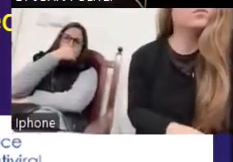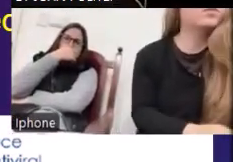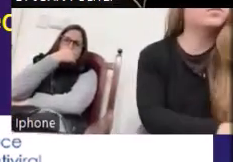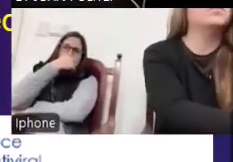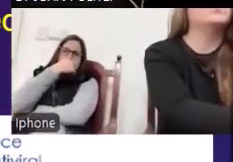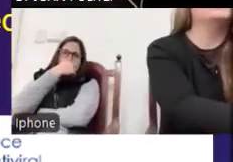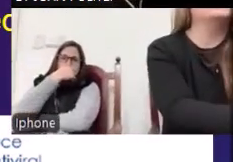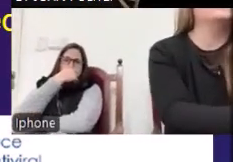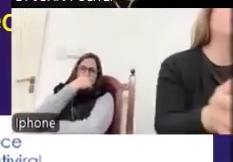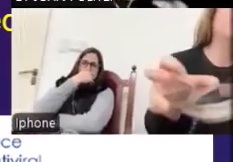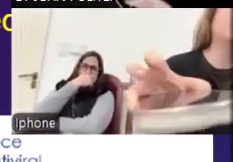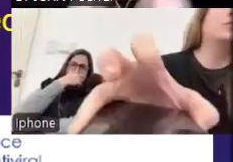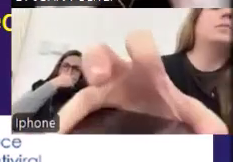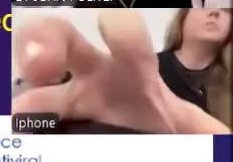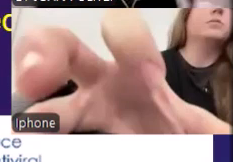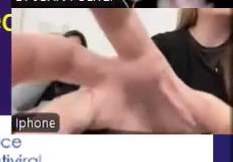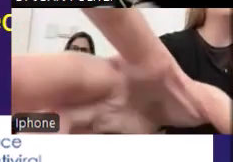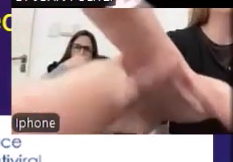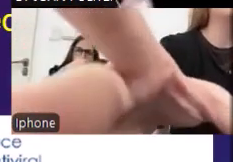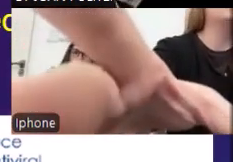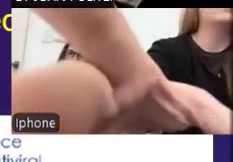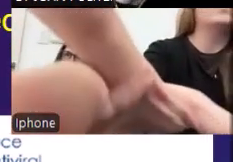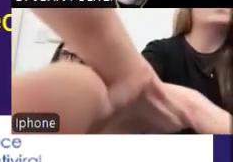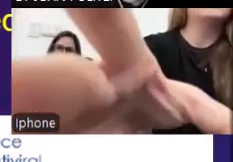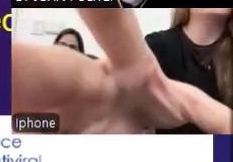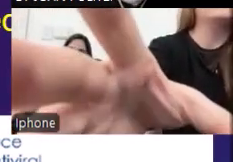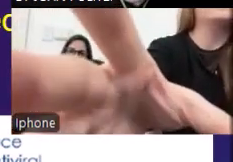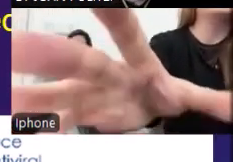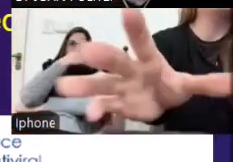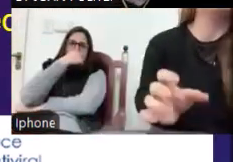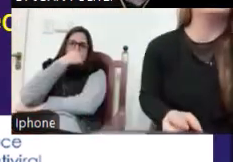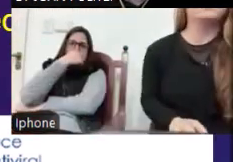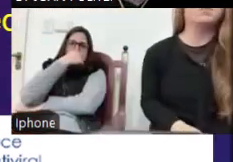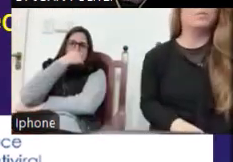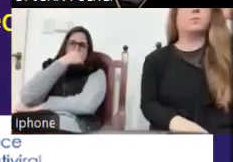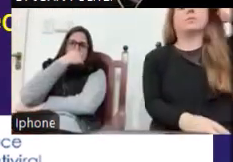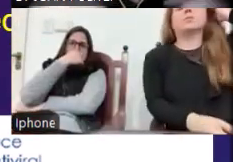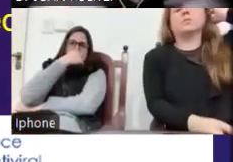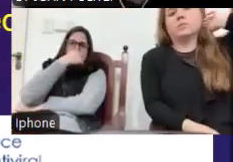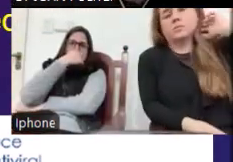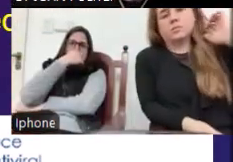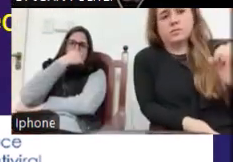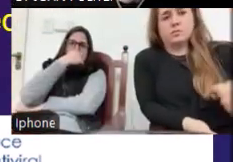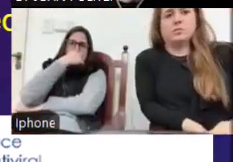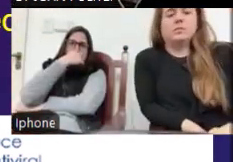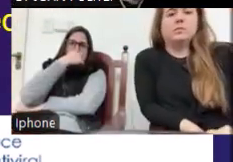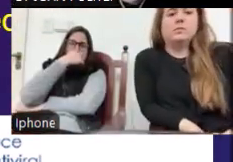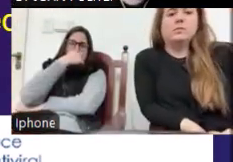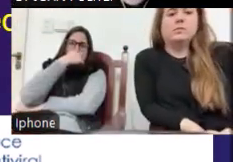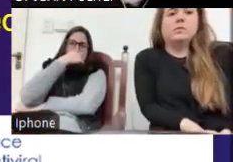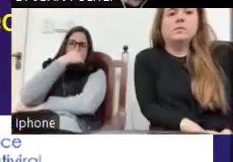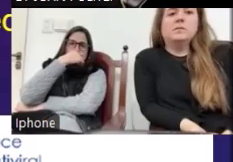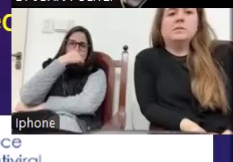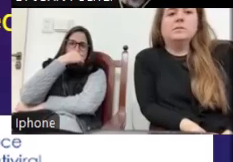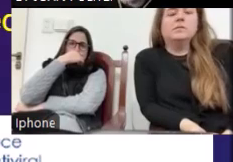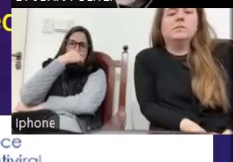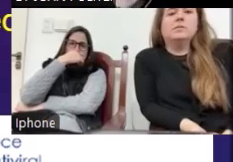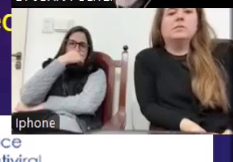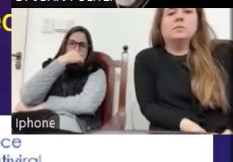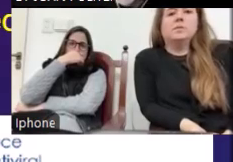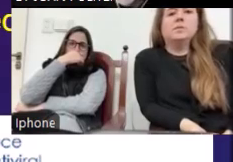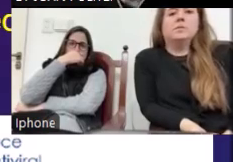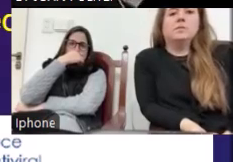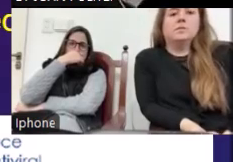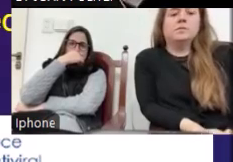por empezar, vino el cierre, entonces no pudimos participar. Hay distintos tipos de terapia génica.